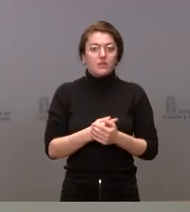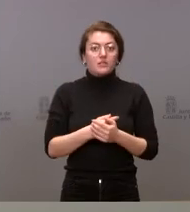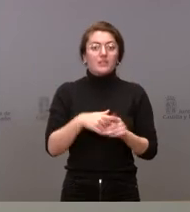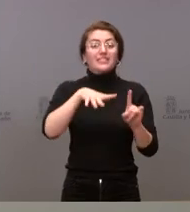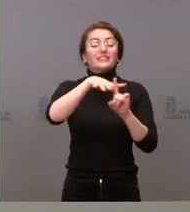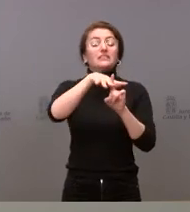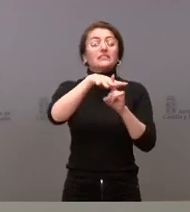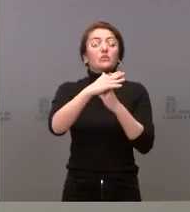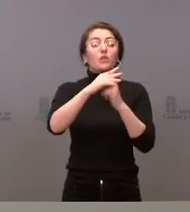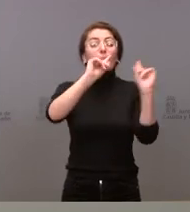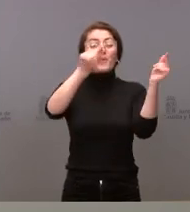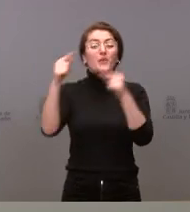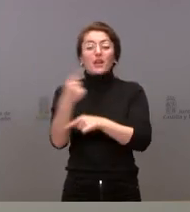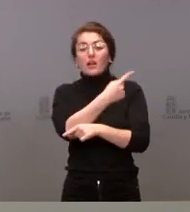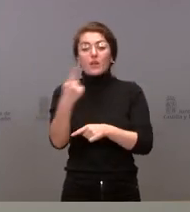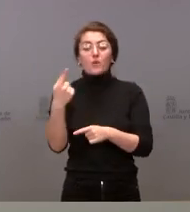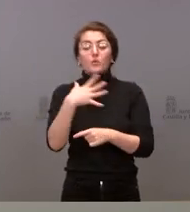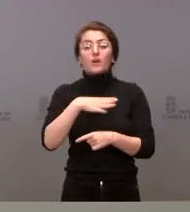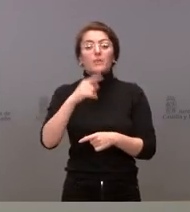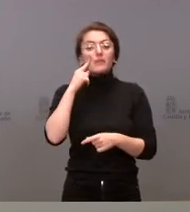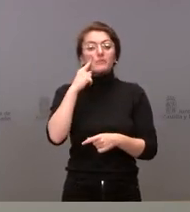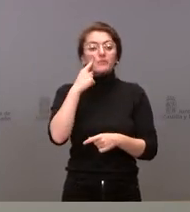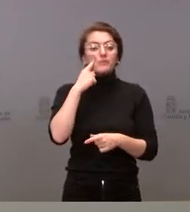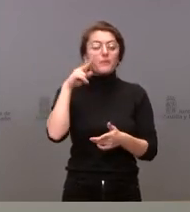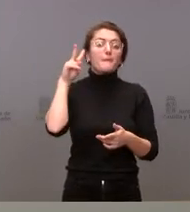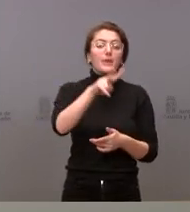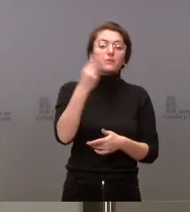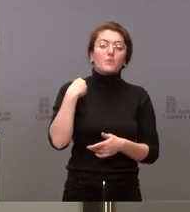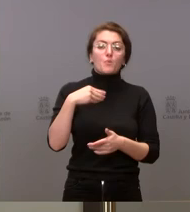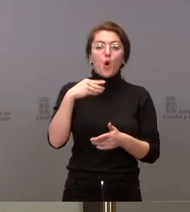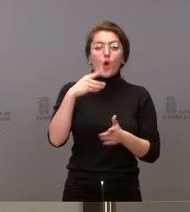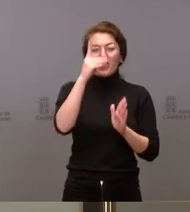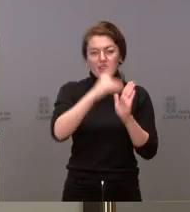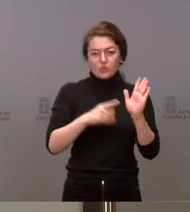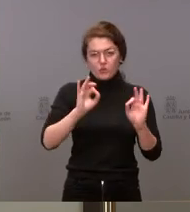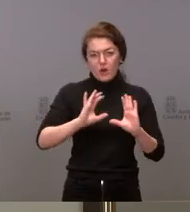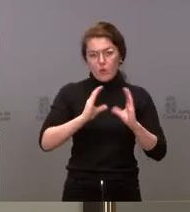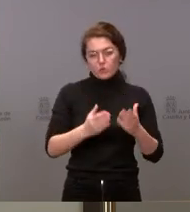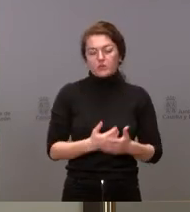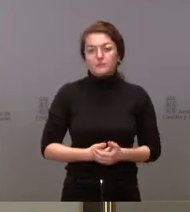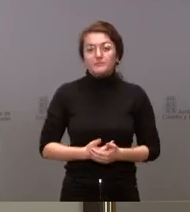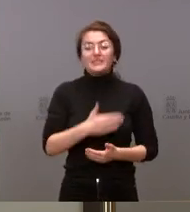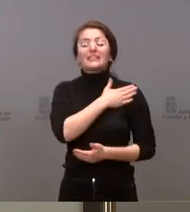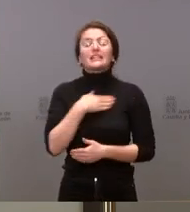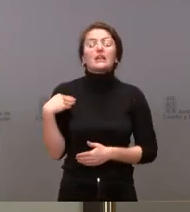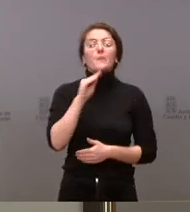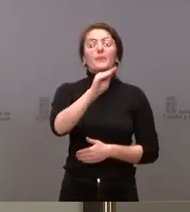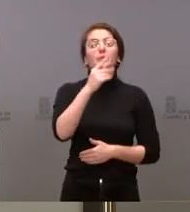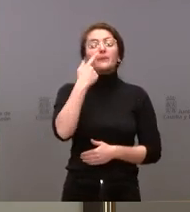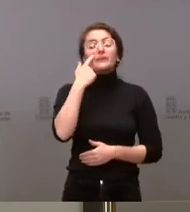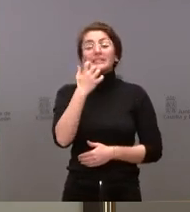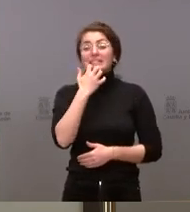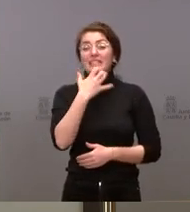ustedes consultar en el los datos de gran de la junta y yo quería preguntarle a ver si puede ser un poquito más